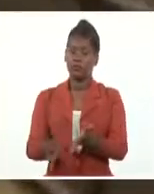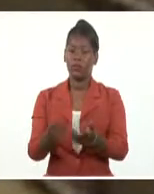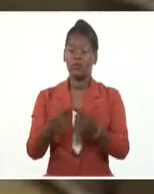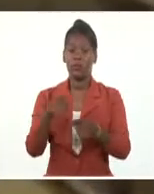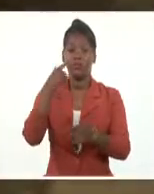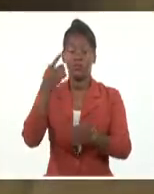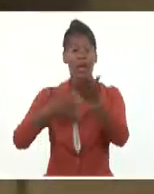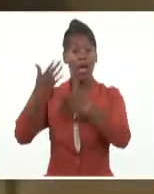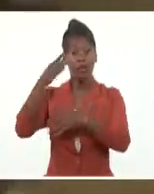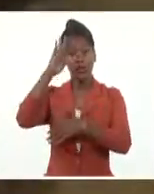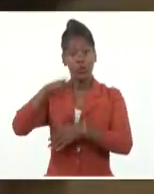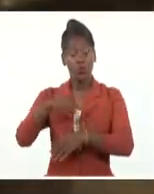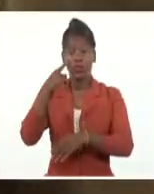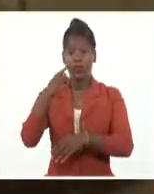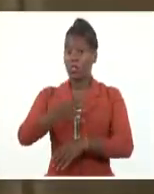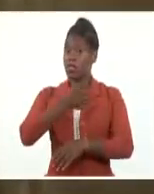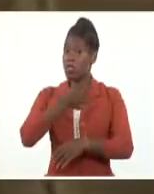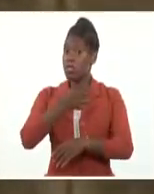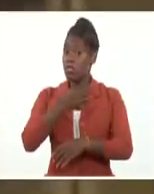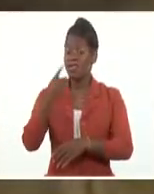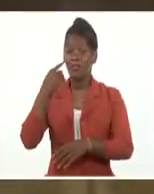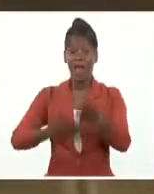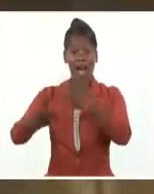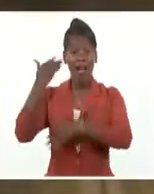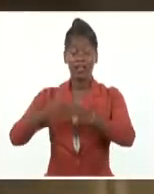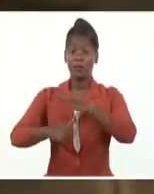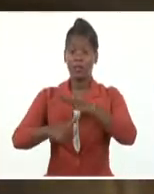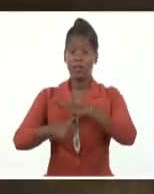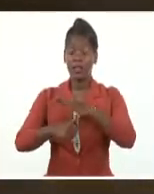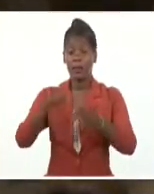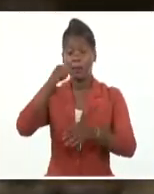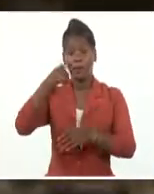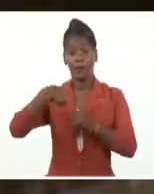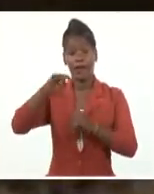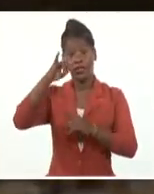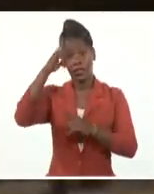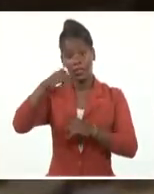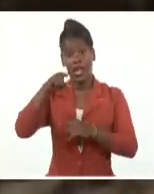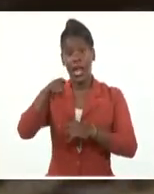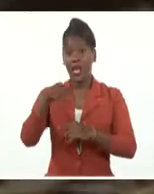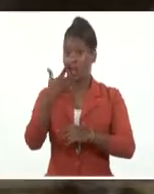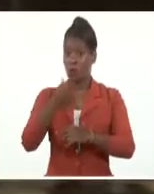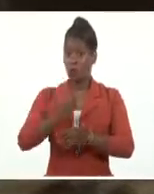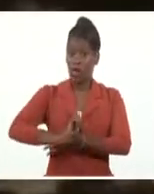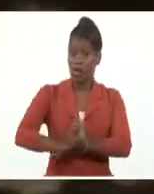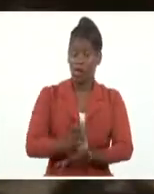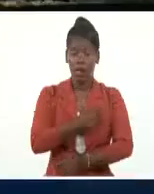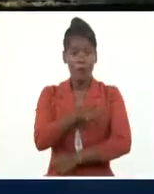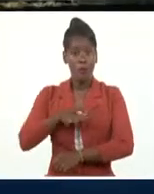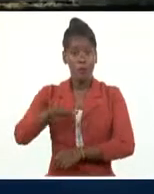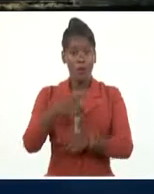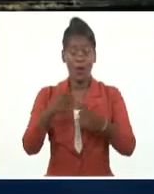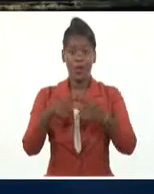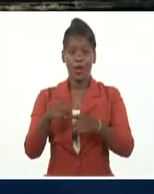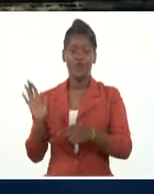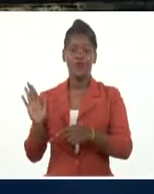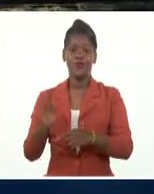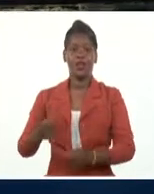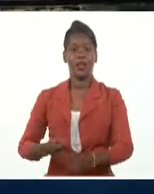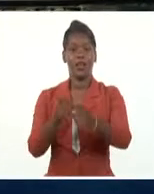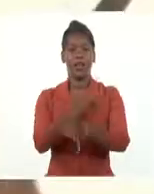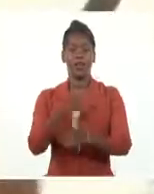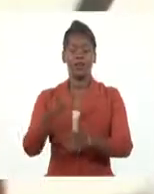nunca hablaron de que Batista violaba los derechos humanos, porque eso les aseguraba su plaza en este archipiélago.